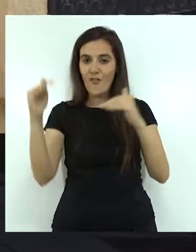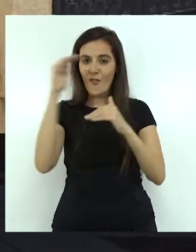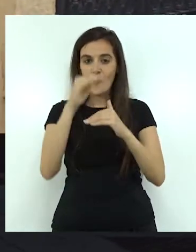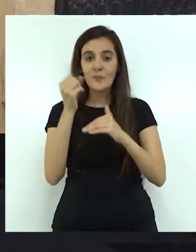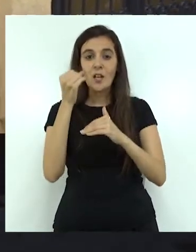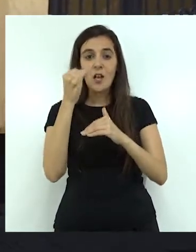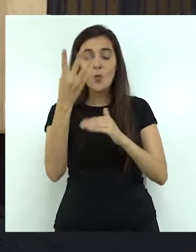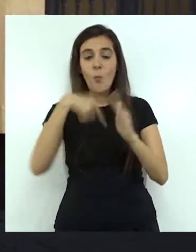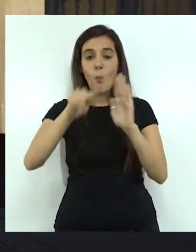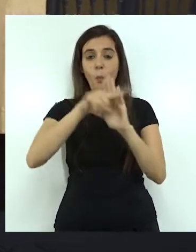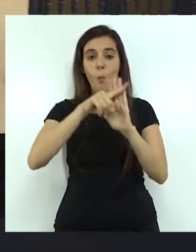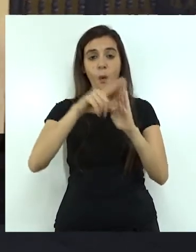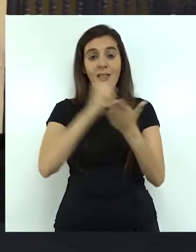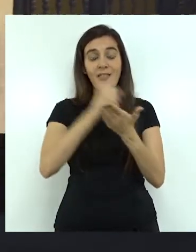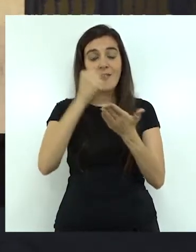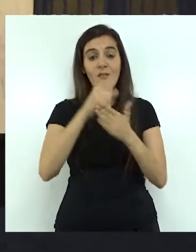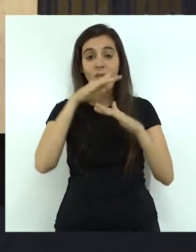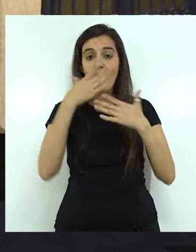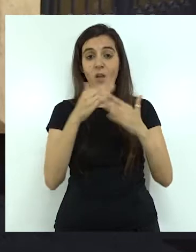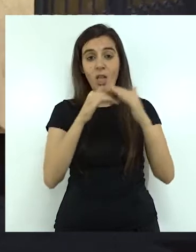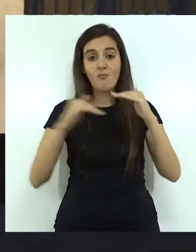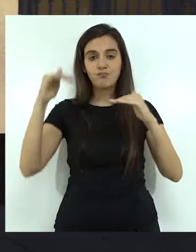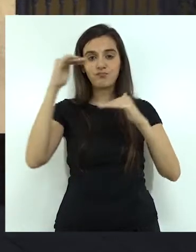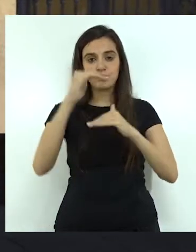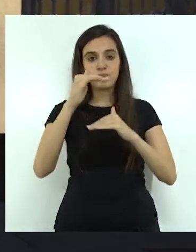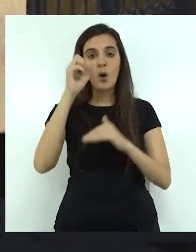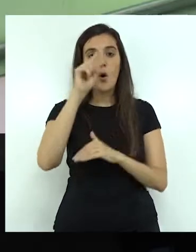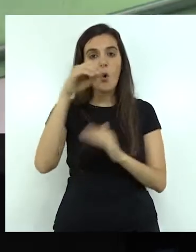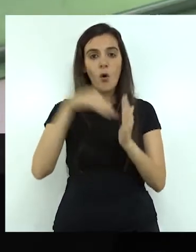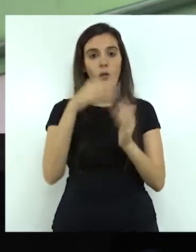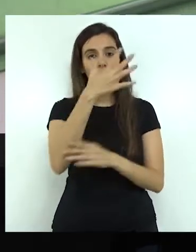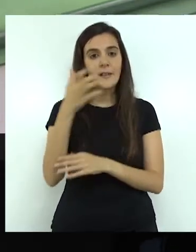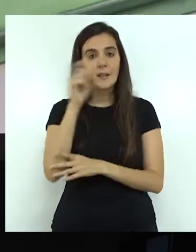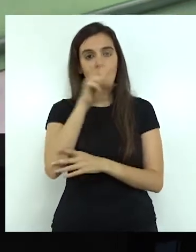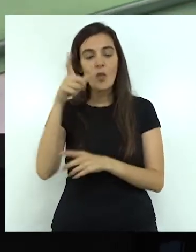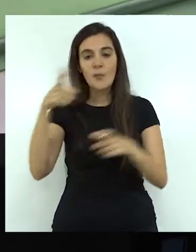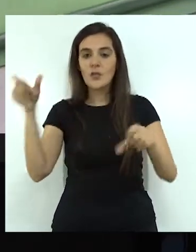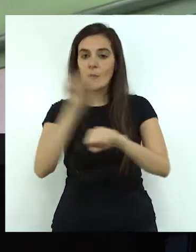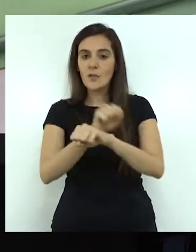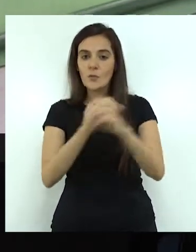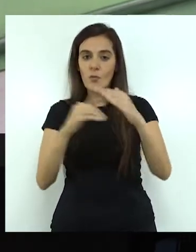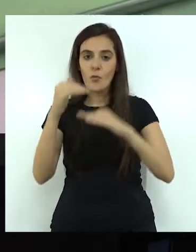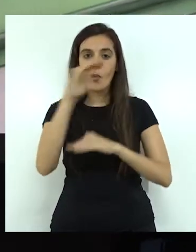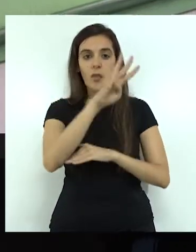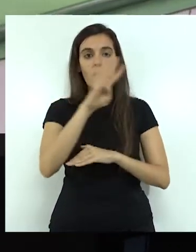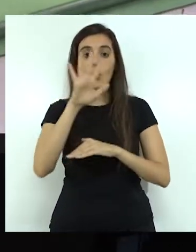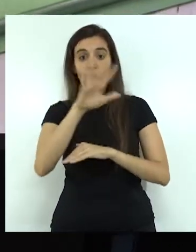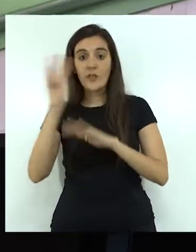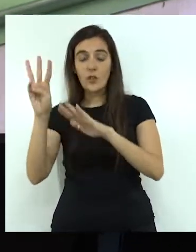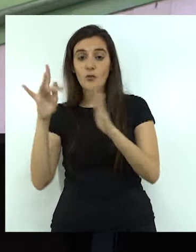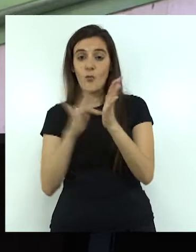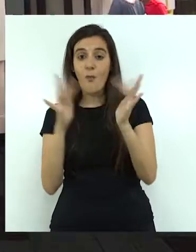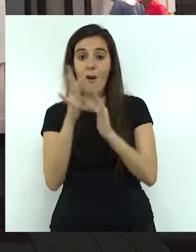en nuestra ciudad alcanzó el pasado mes los 11 mil 511 desempleados 58 más que en abril de los cuales seis mil